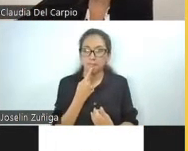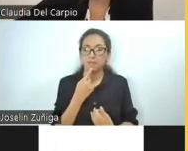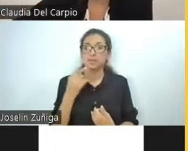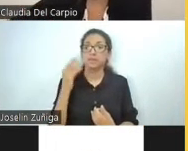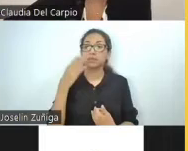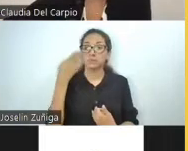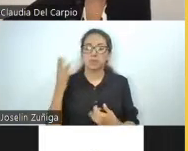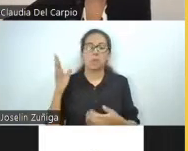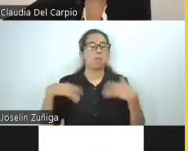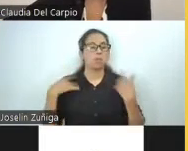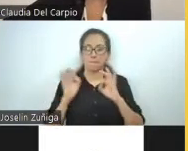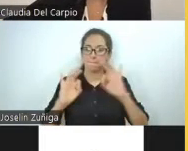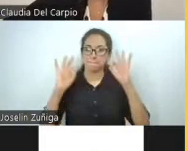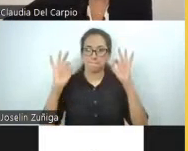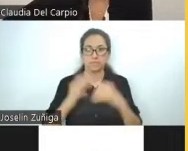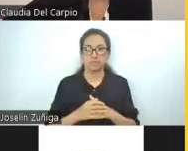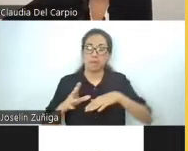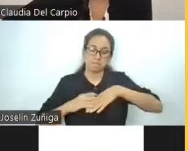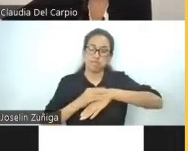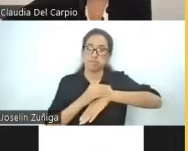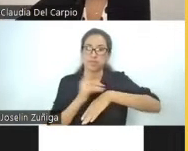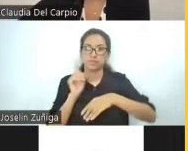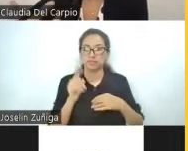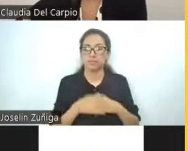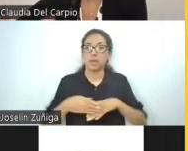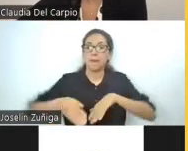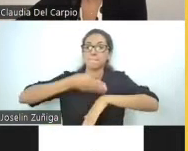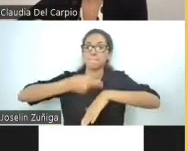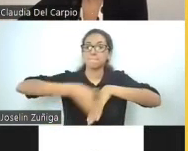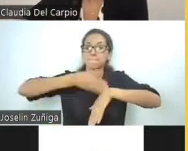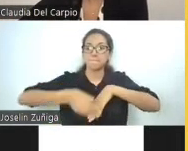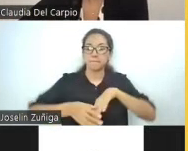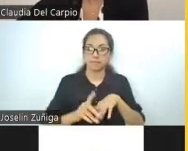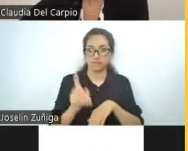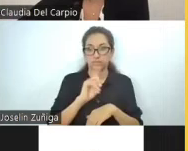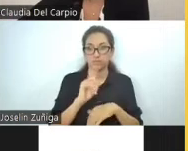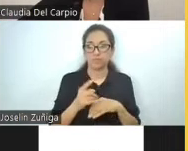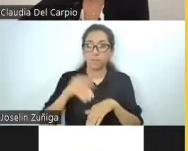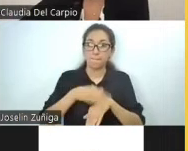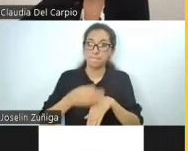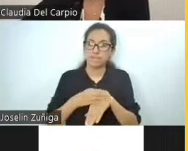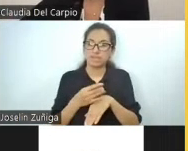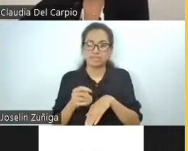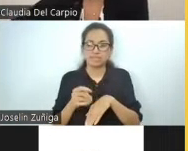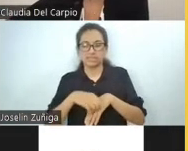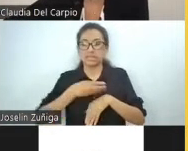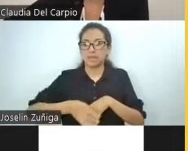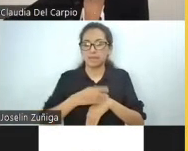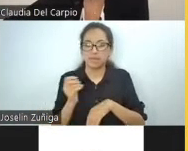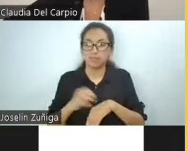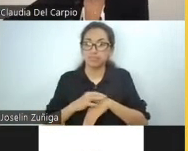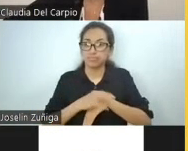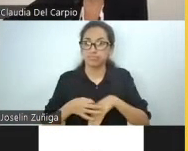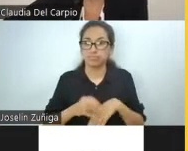ser irritante. Entonces, evitar los tintes, especialmente si eres de piel sensible y haces alergia fácilmente,